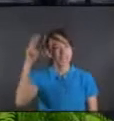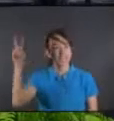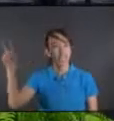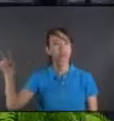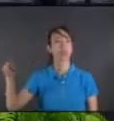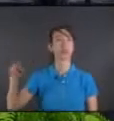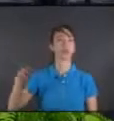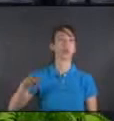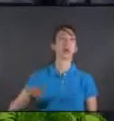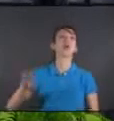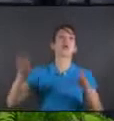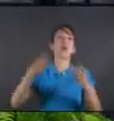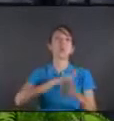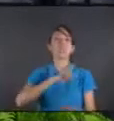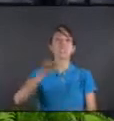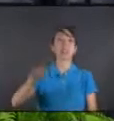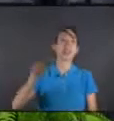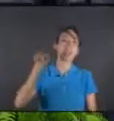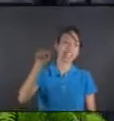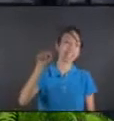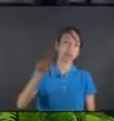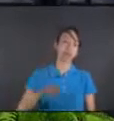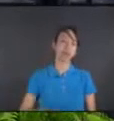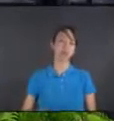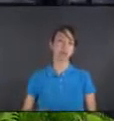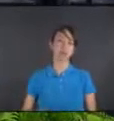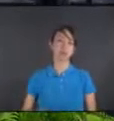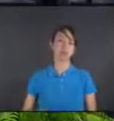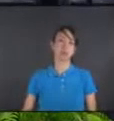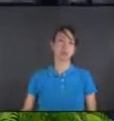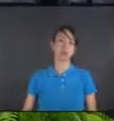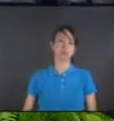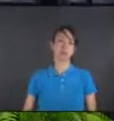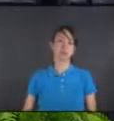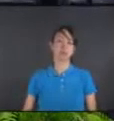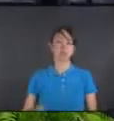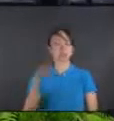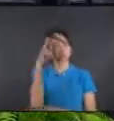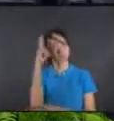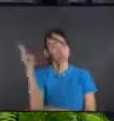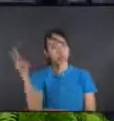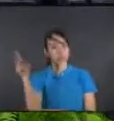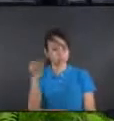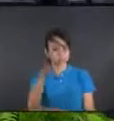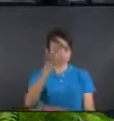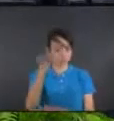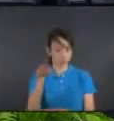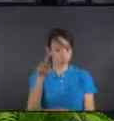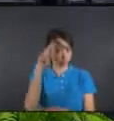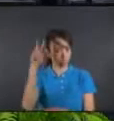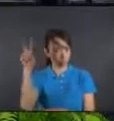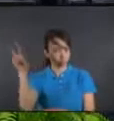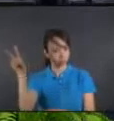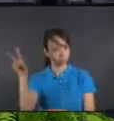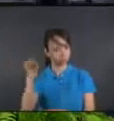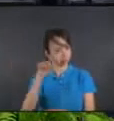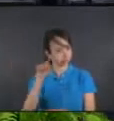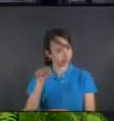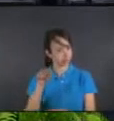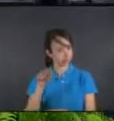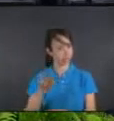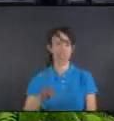arrasó con todo, lo hizo trizas, lo hizo pedazos, ya no quedaba nada,